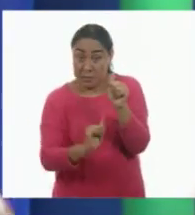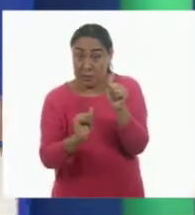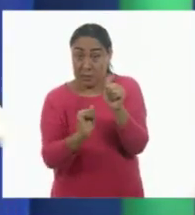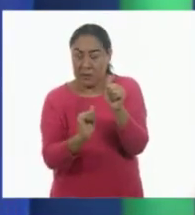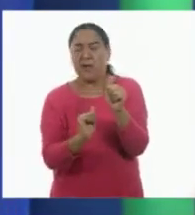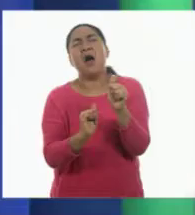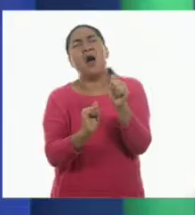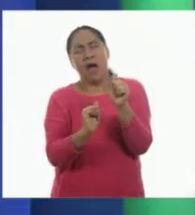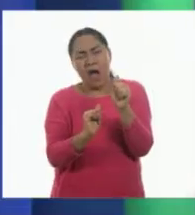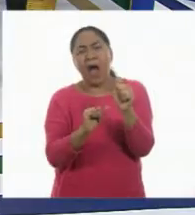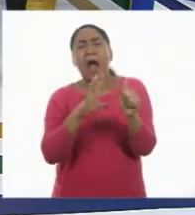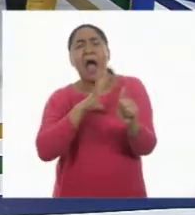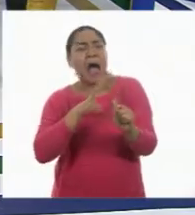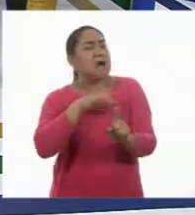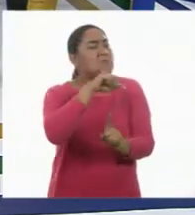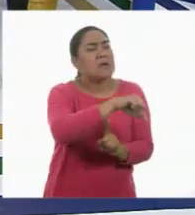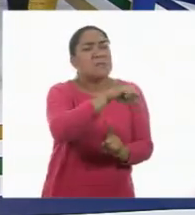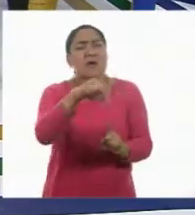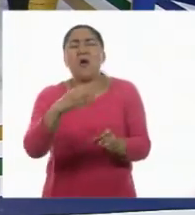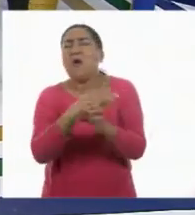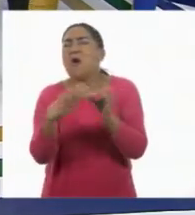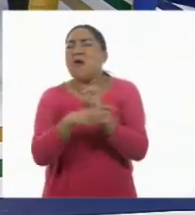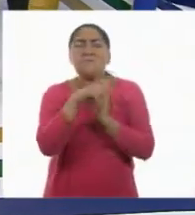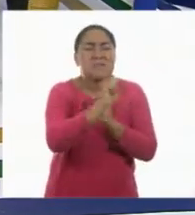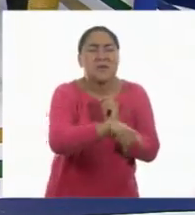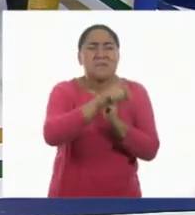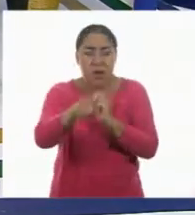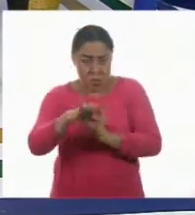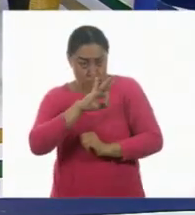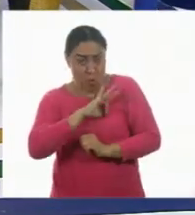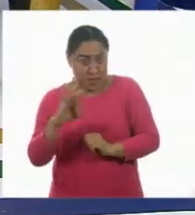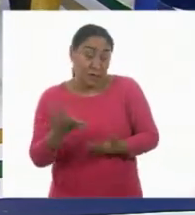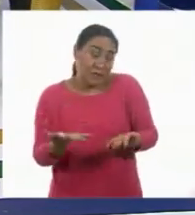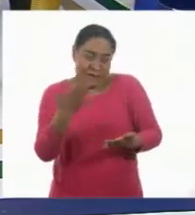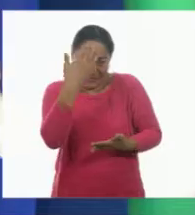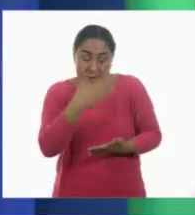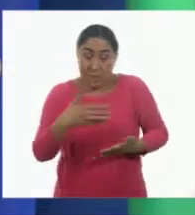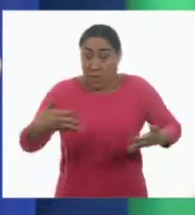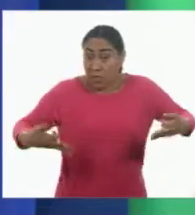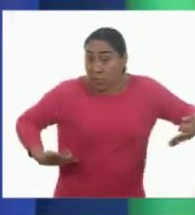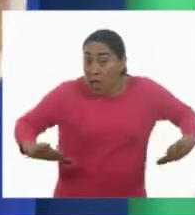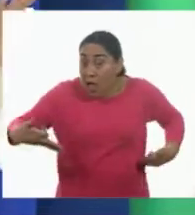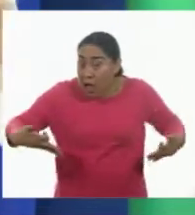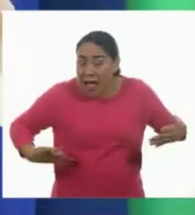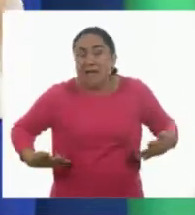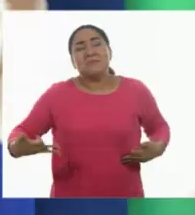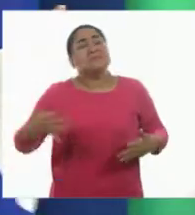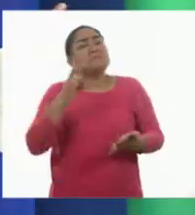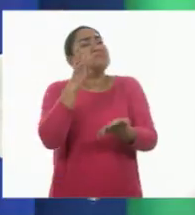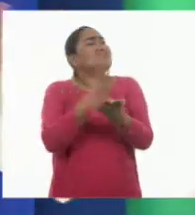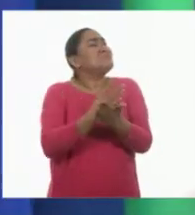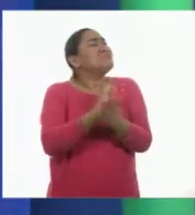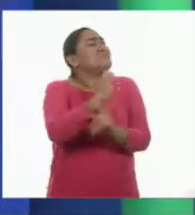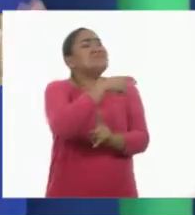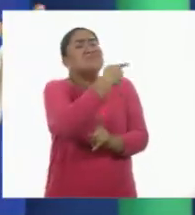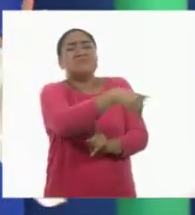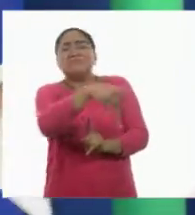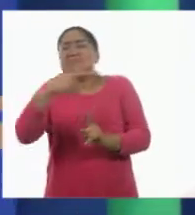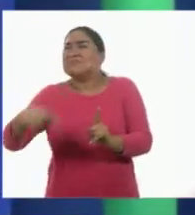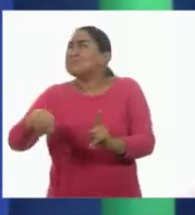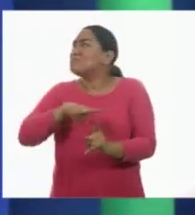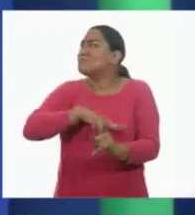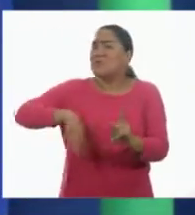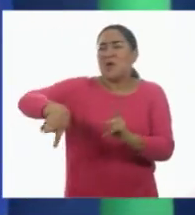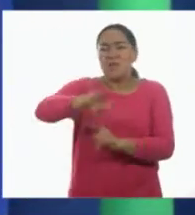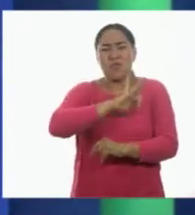que exploremos con objetos cotidianos. Como siempre, el teatro no necesita más que las cosas de la vida, lo que nos rodea.